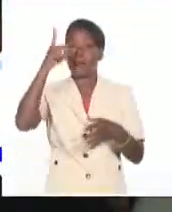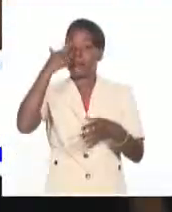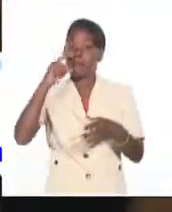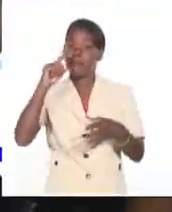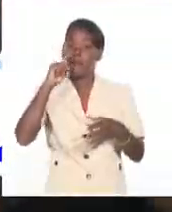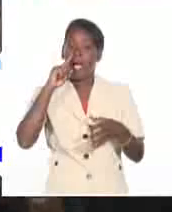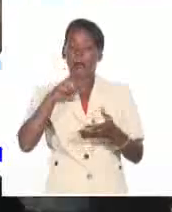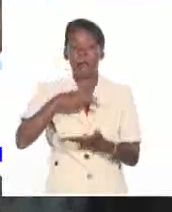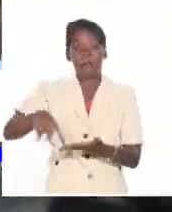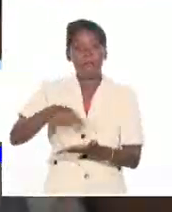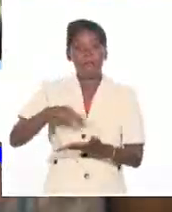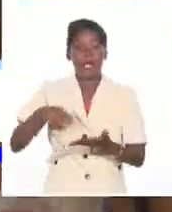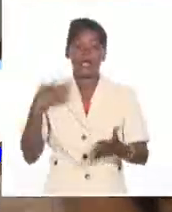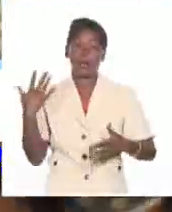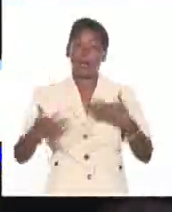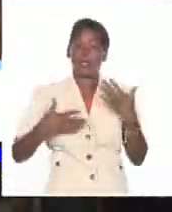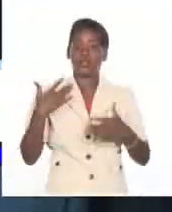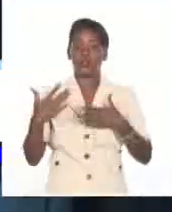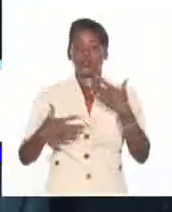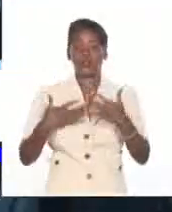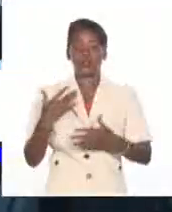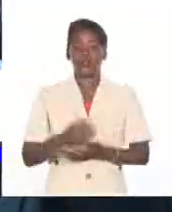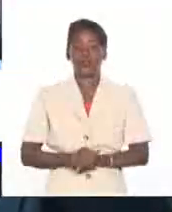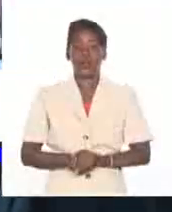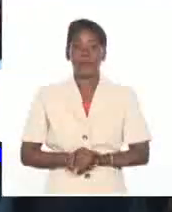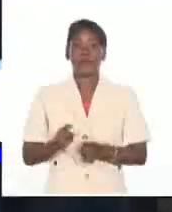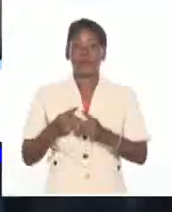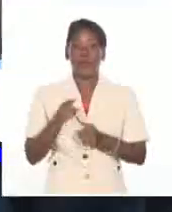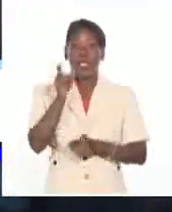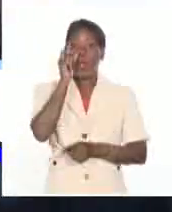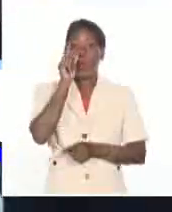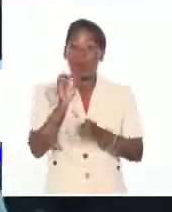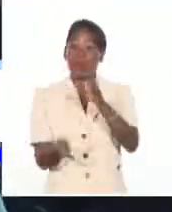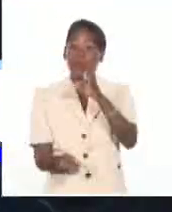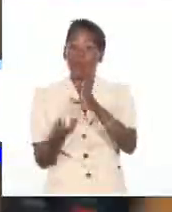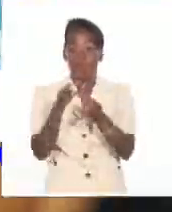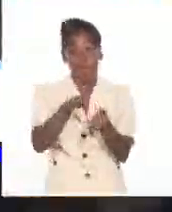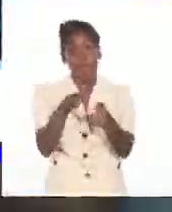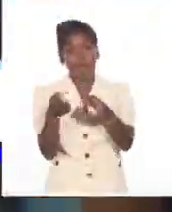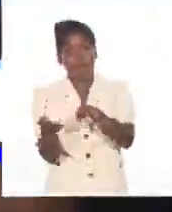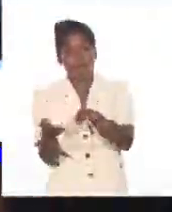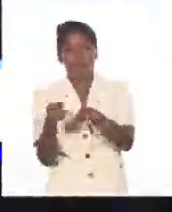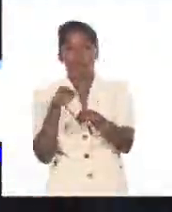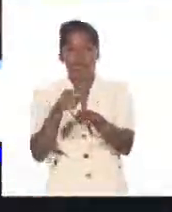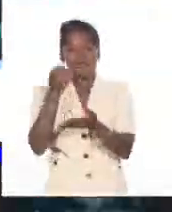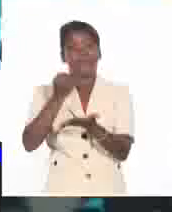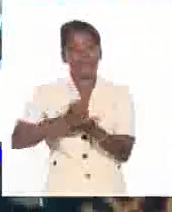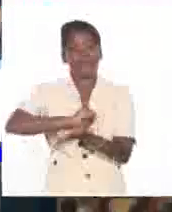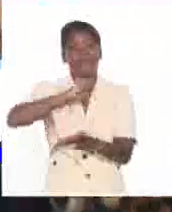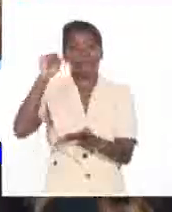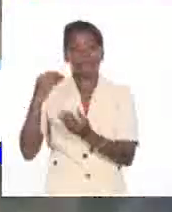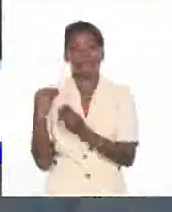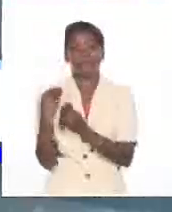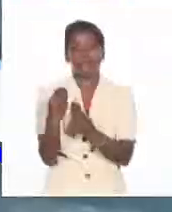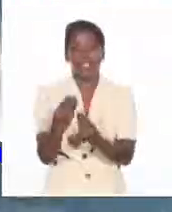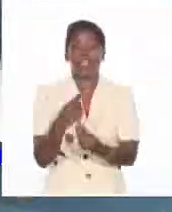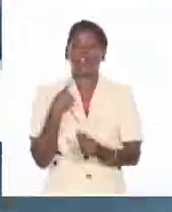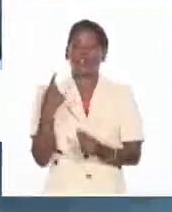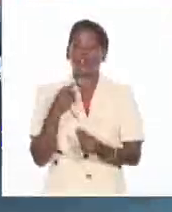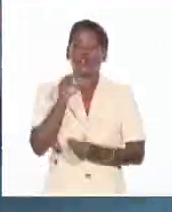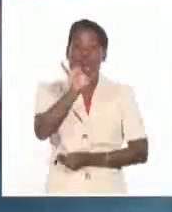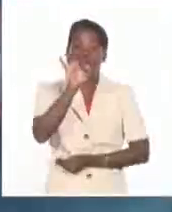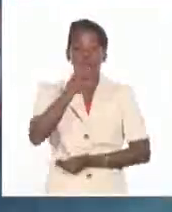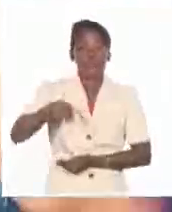interpretativo legado por su creador, el Premio Nacional de Música 2003, Juan Formel. Desde nuestro espacio, la invitación a